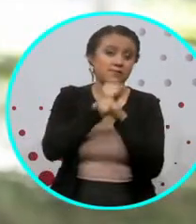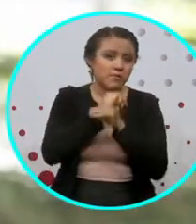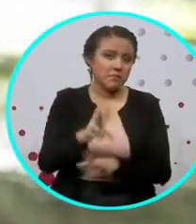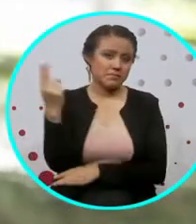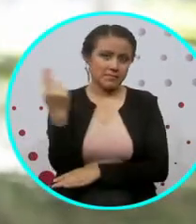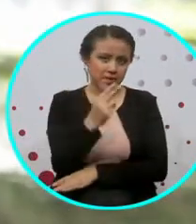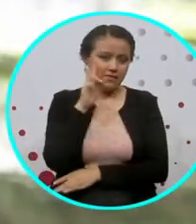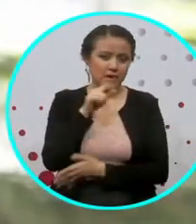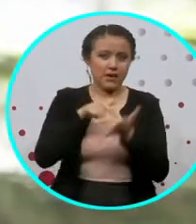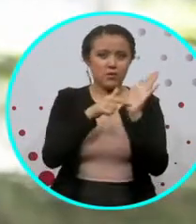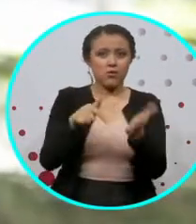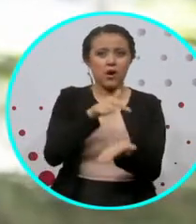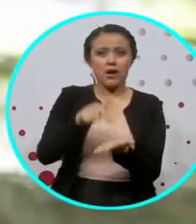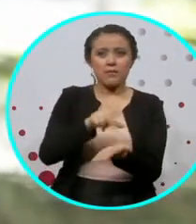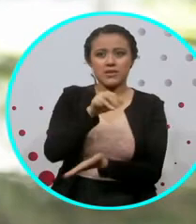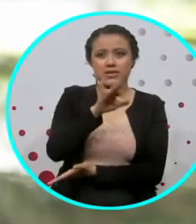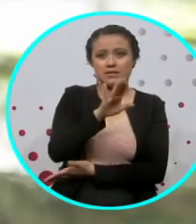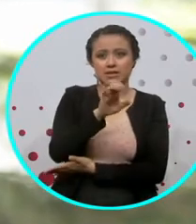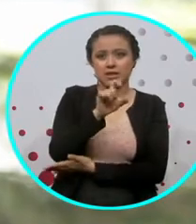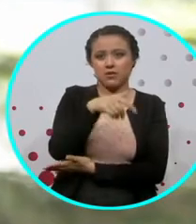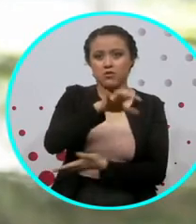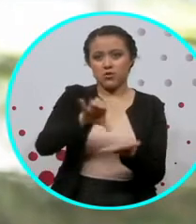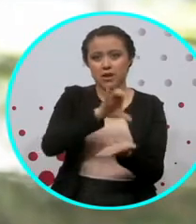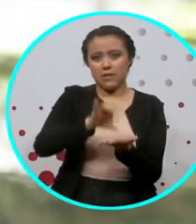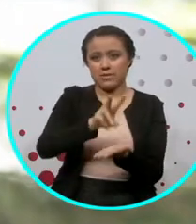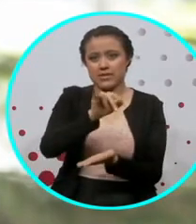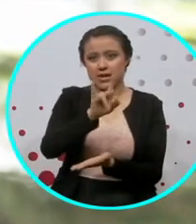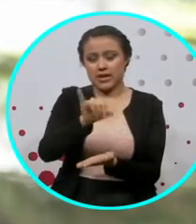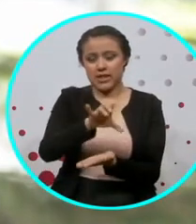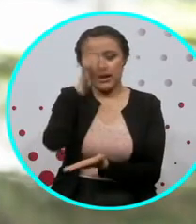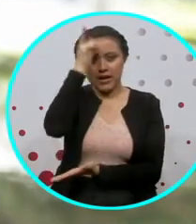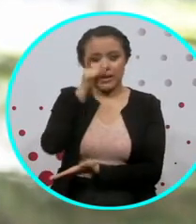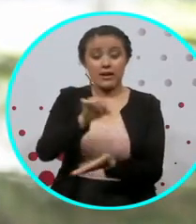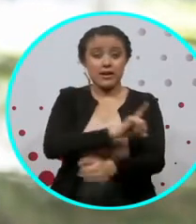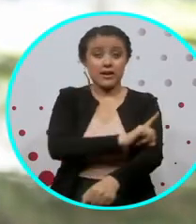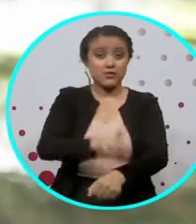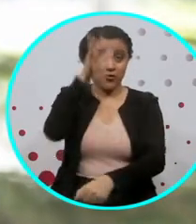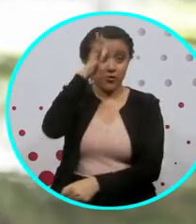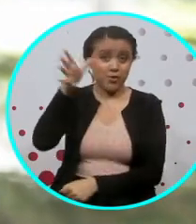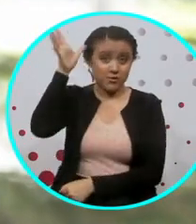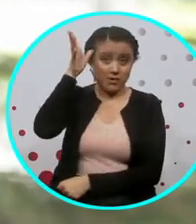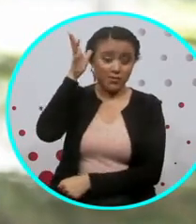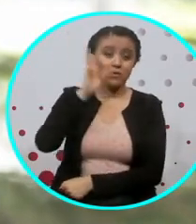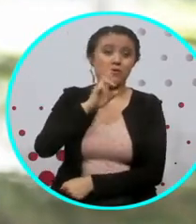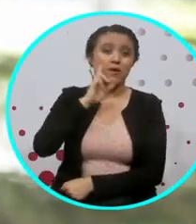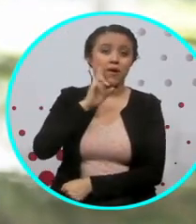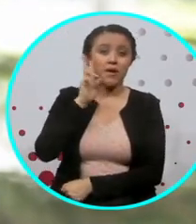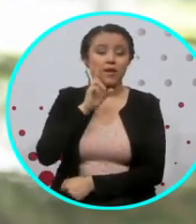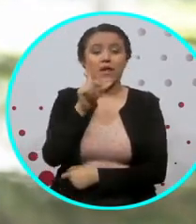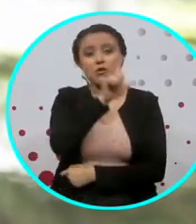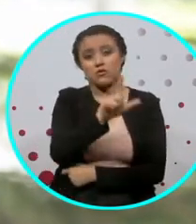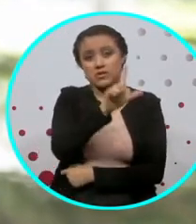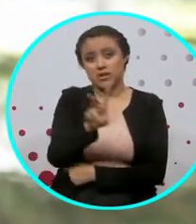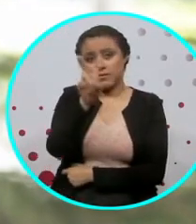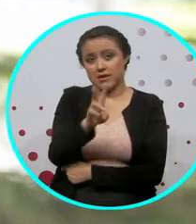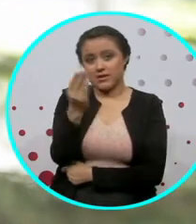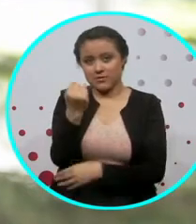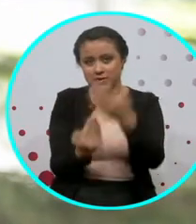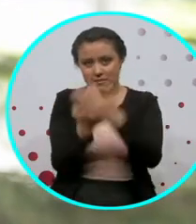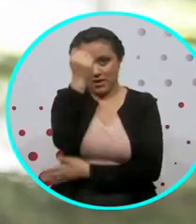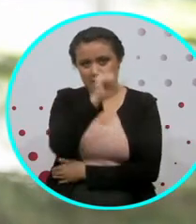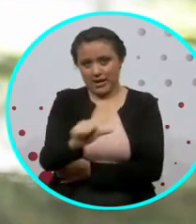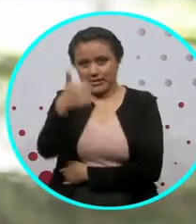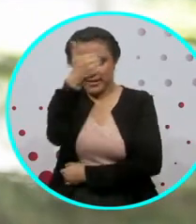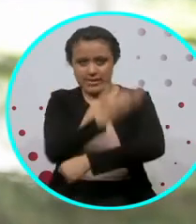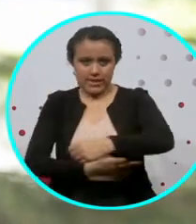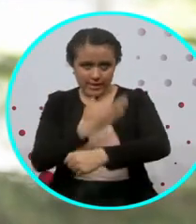información, estamos en Vicente Beristain 22, Colonia Vista Alegre, en la delegación Cuauhtémoc, en un horario de lunes a viernes de 9 de la mañana a 6 de